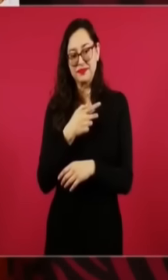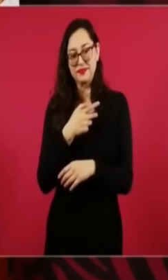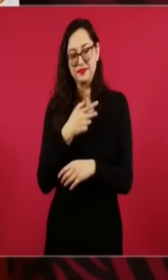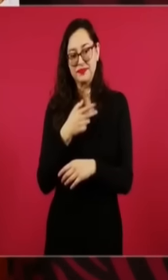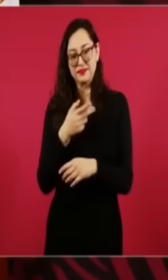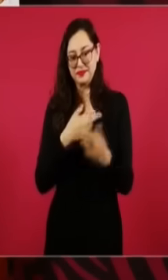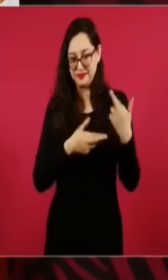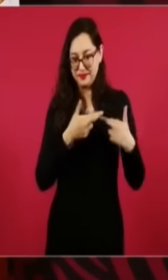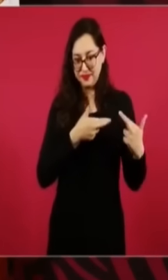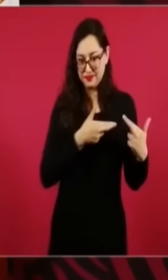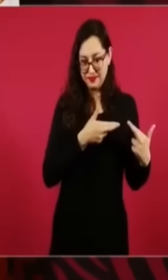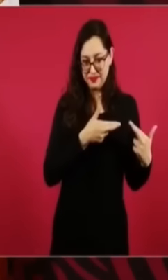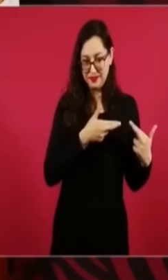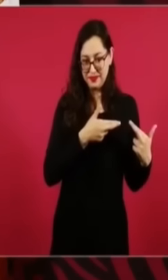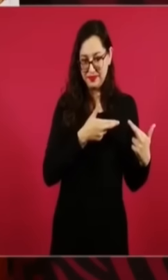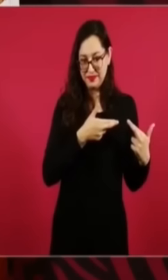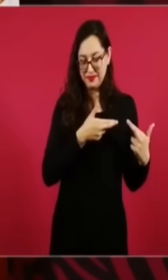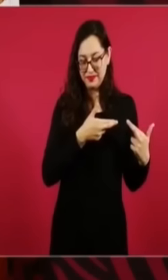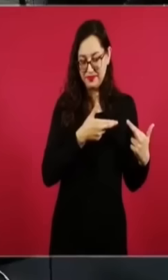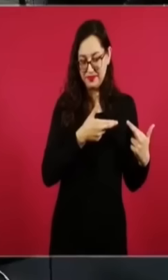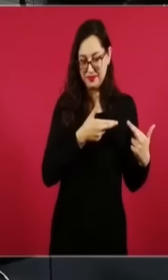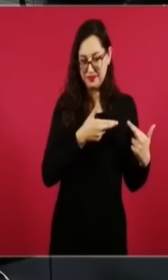atrás.